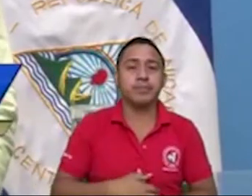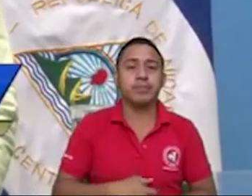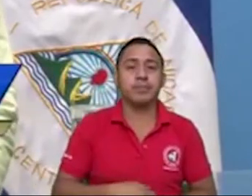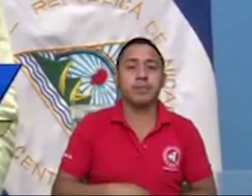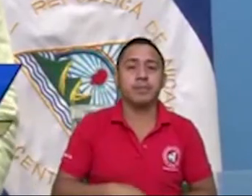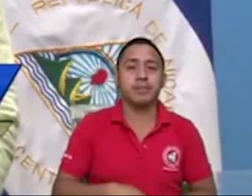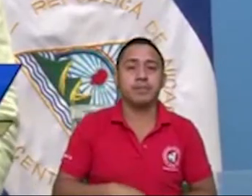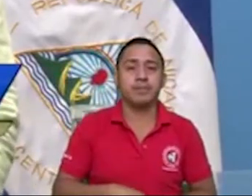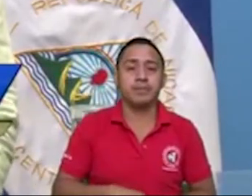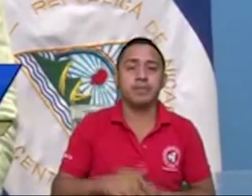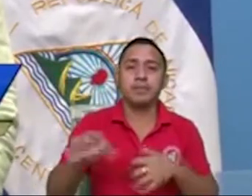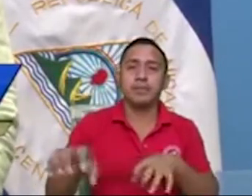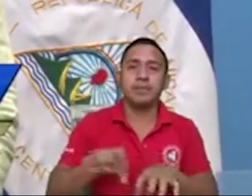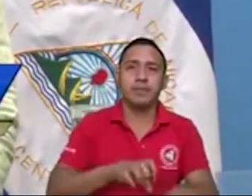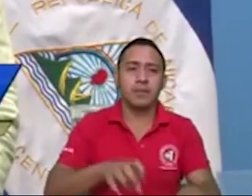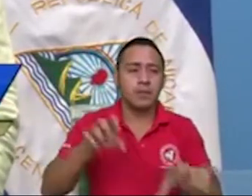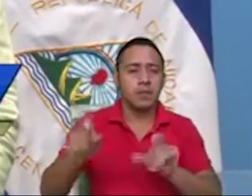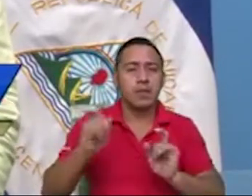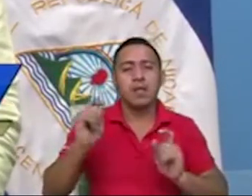fiestas,